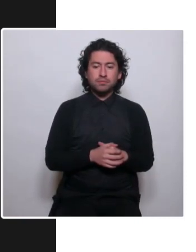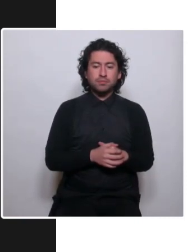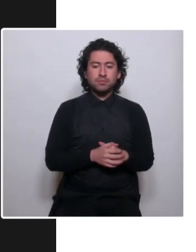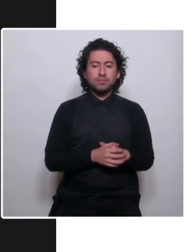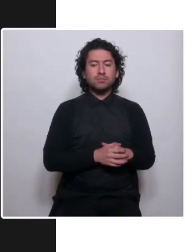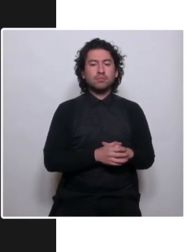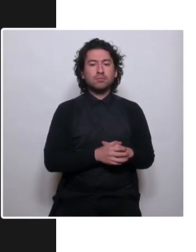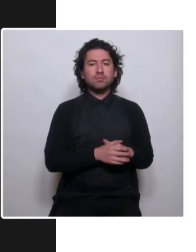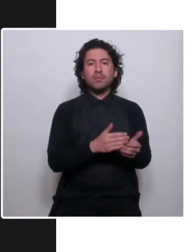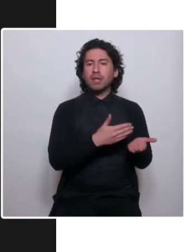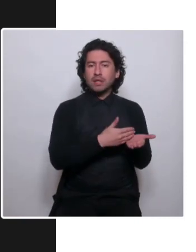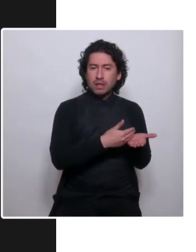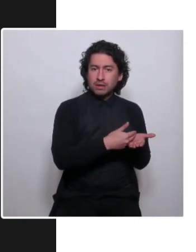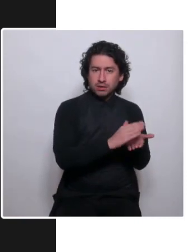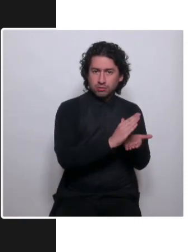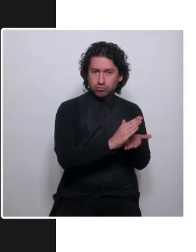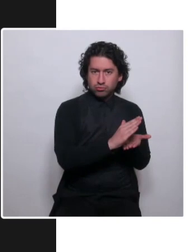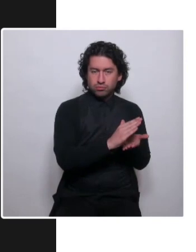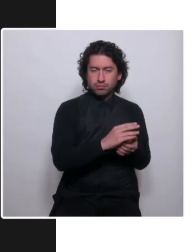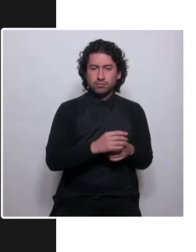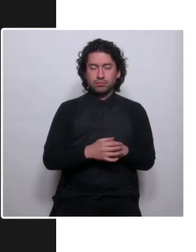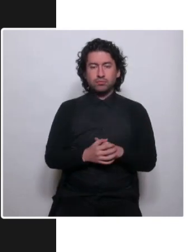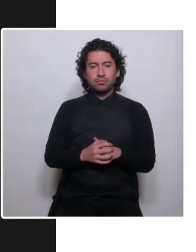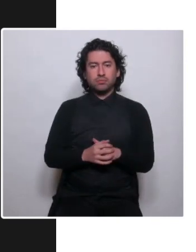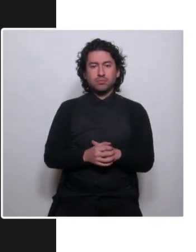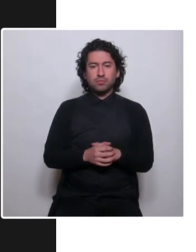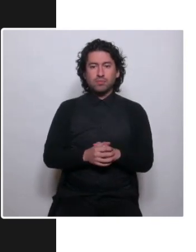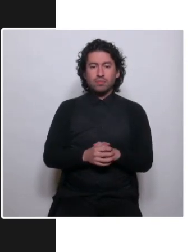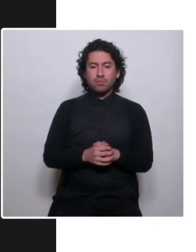Rechazo, señor secretario.